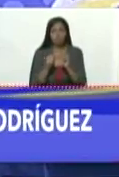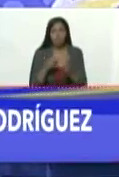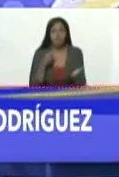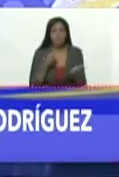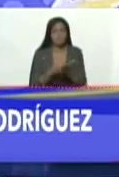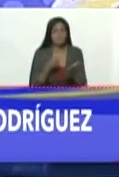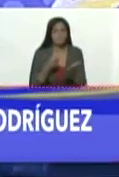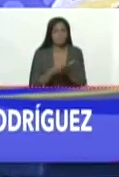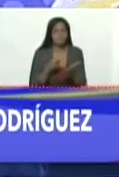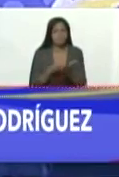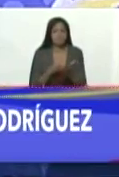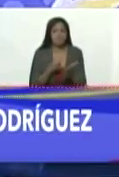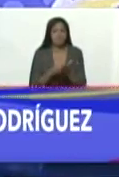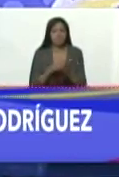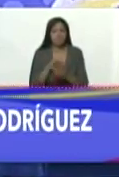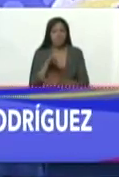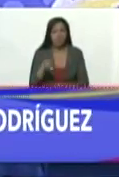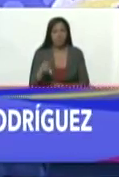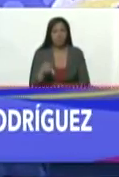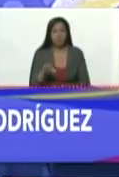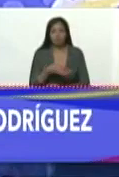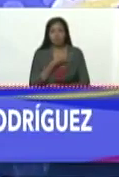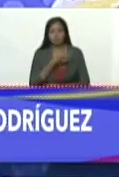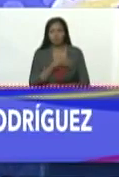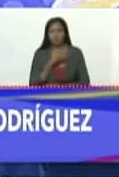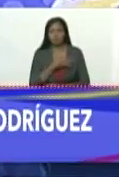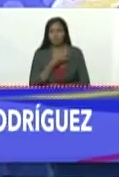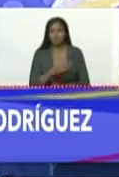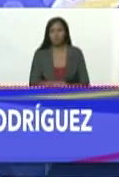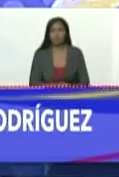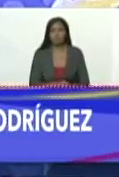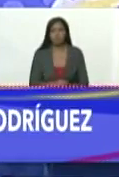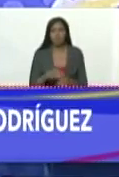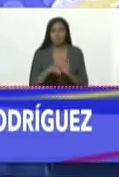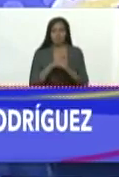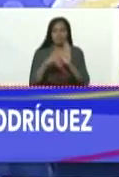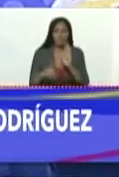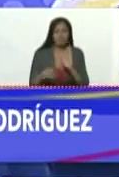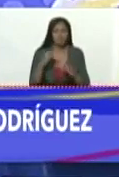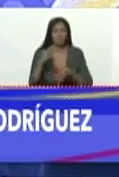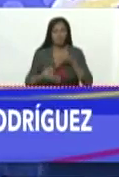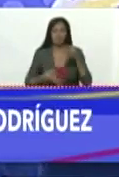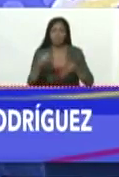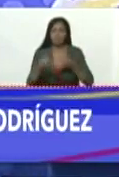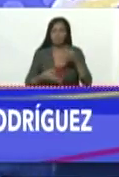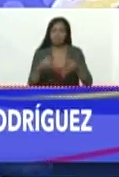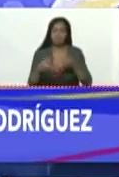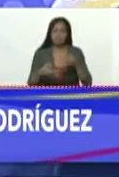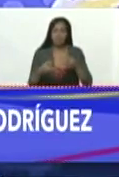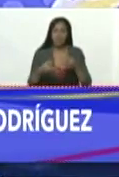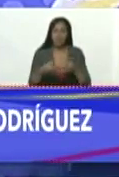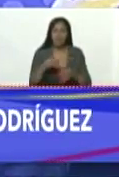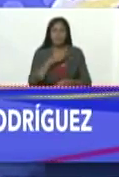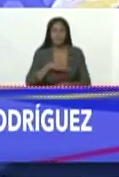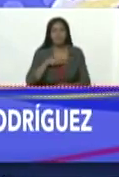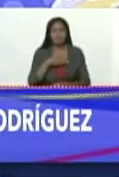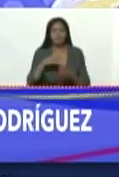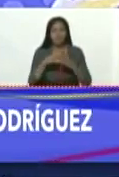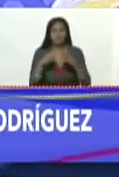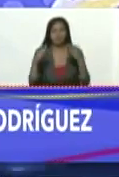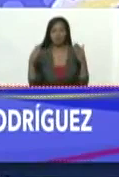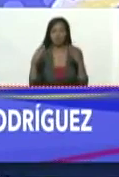inversión para el Estado social de derecho, de justicia, para las misiones, grandes